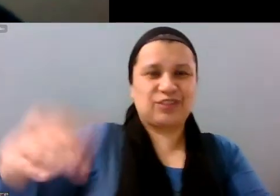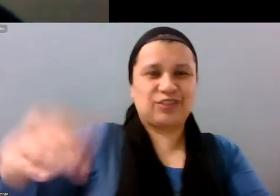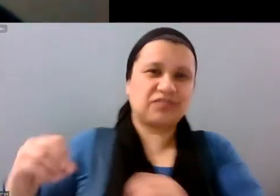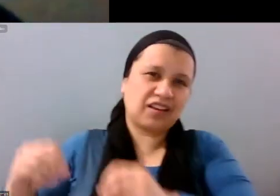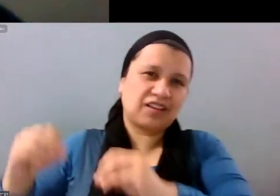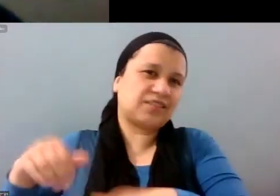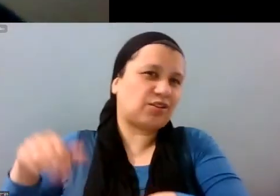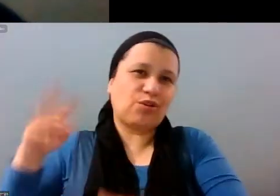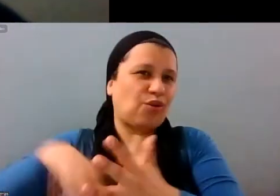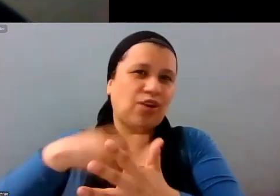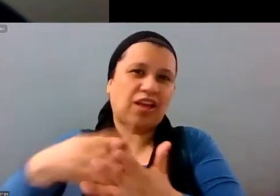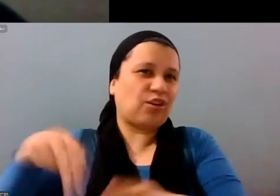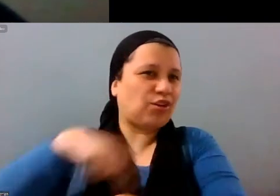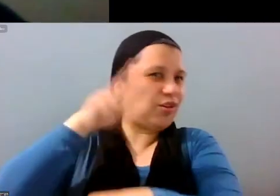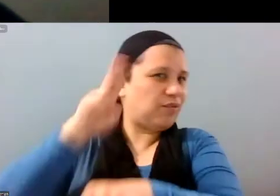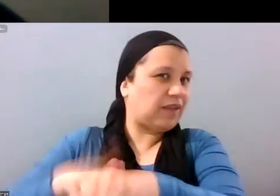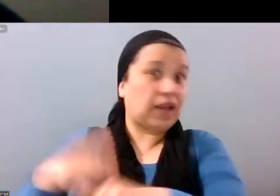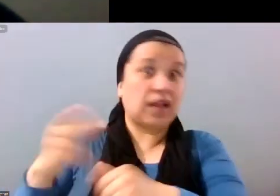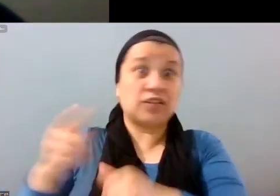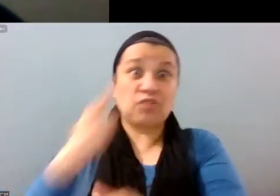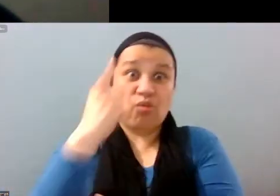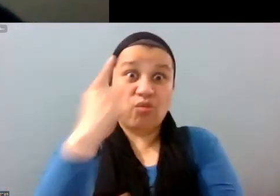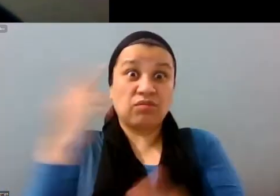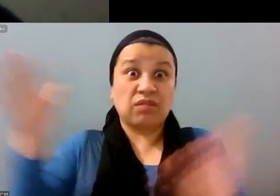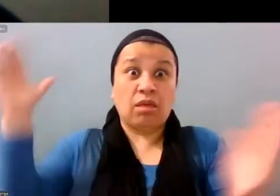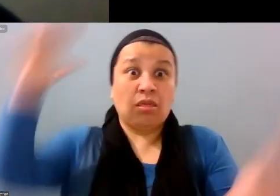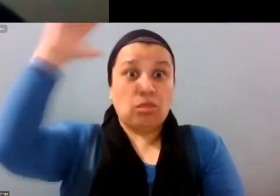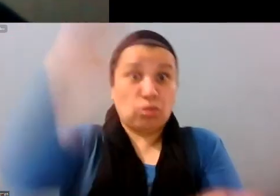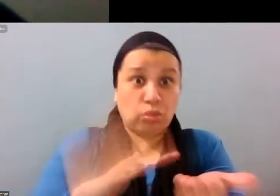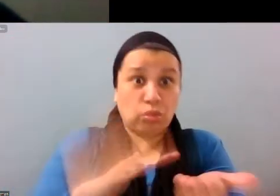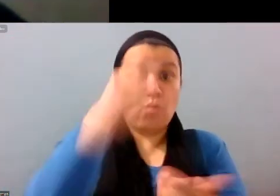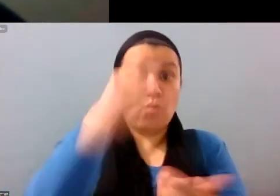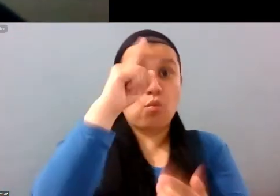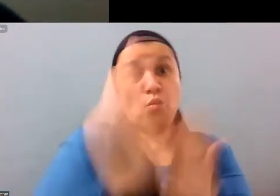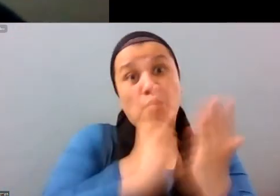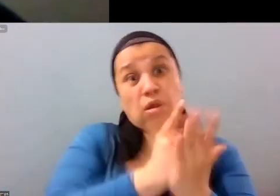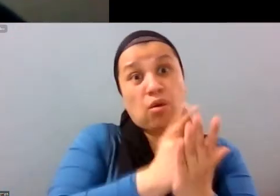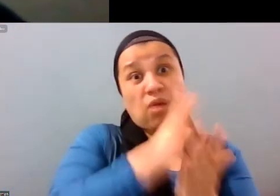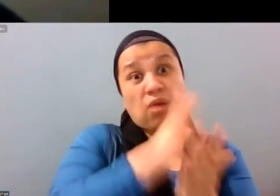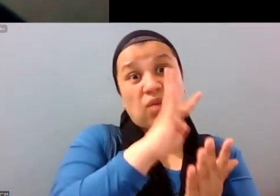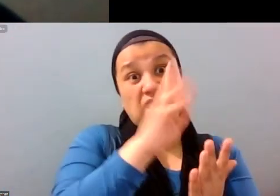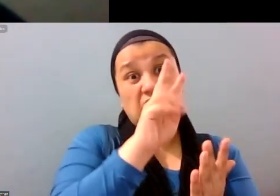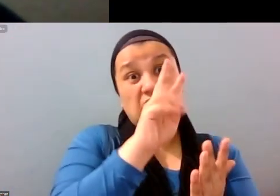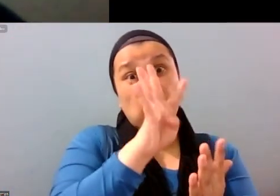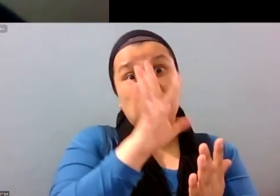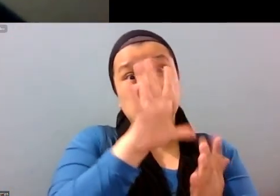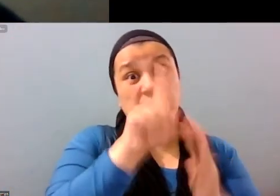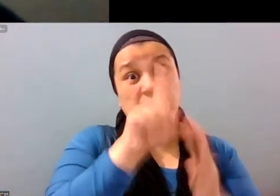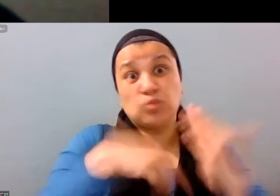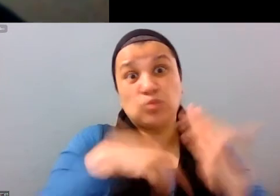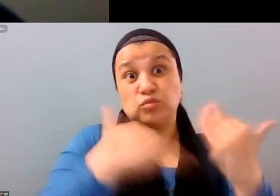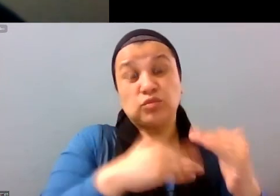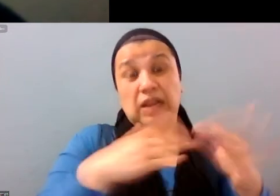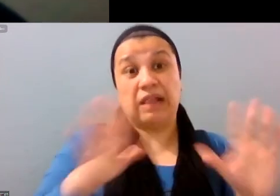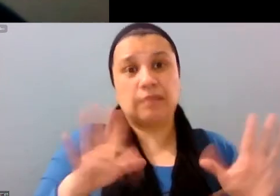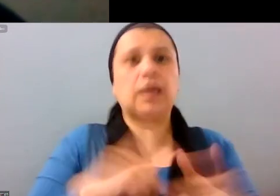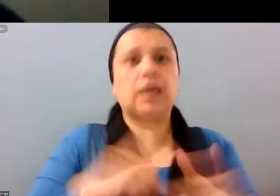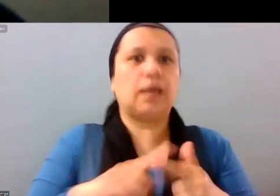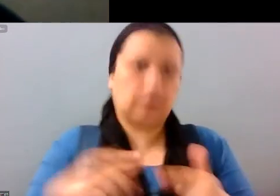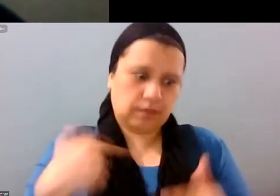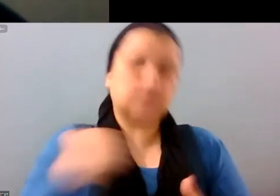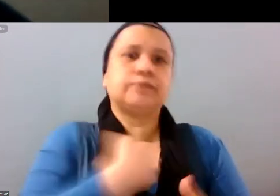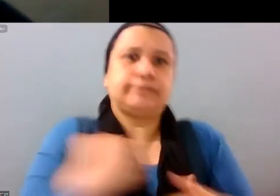a verla solo una hora o 45 minutos este entonces uno sí tiene que asumir el papel